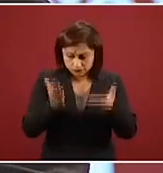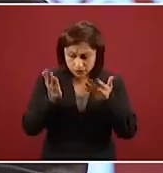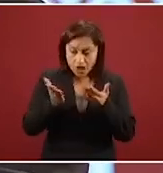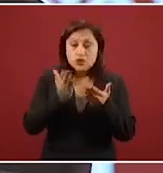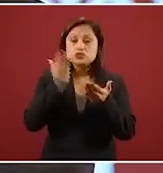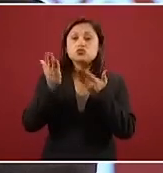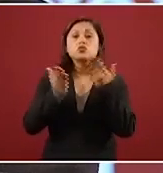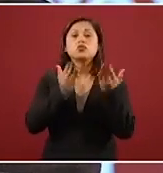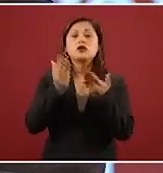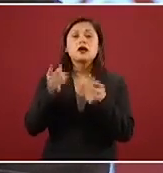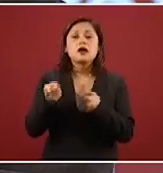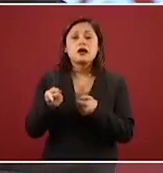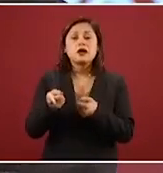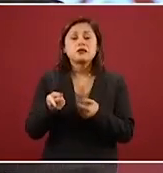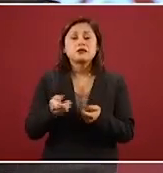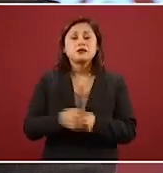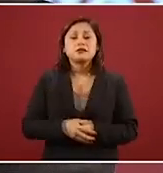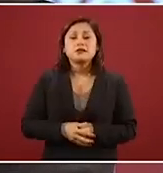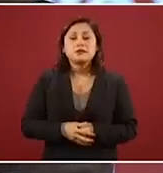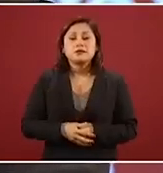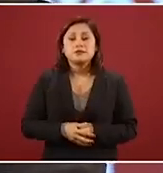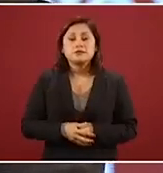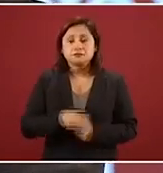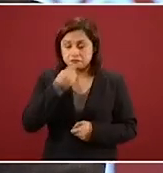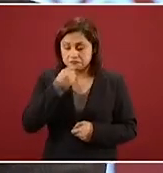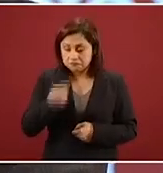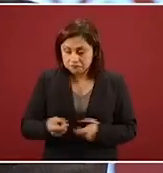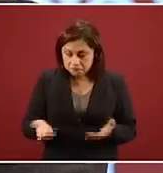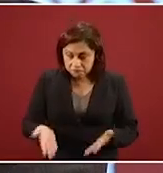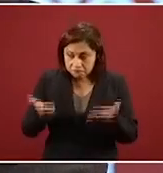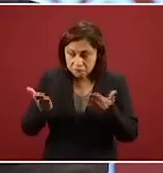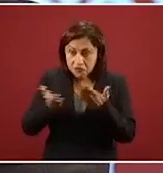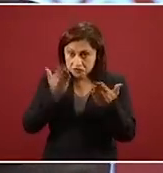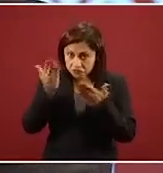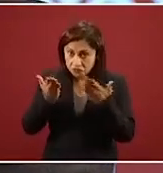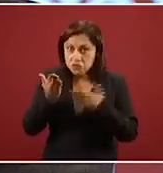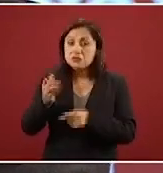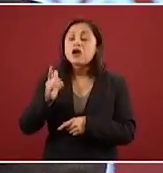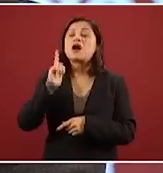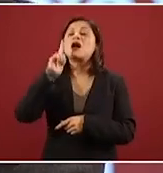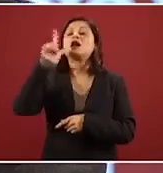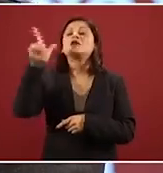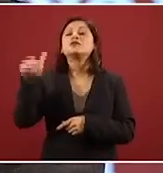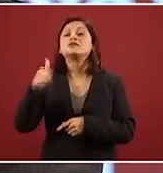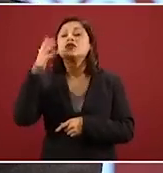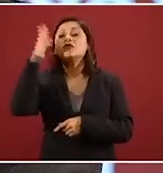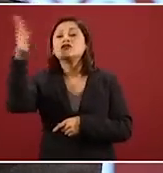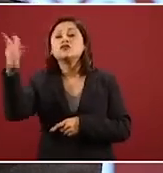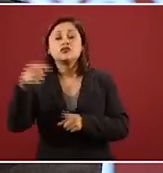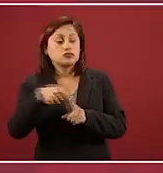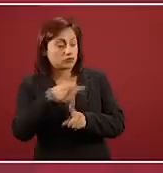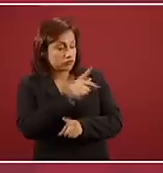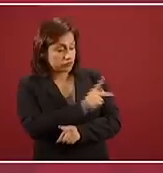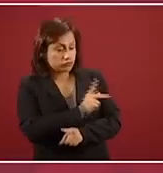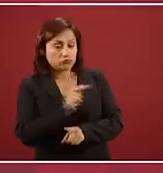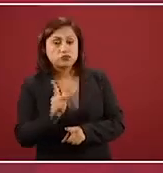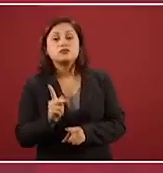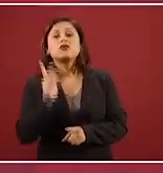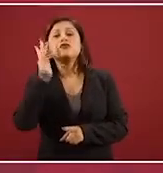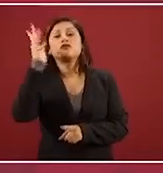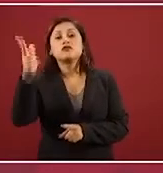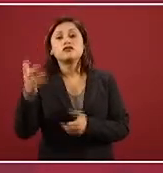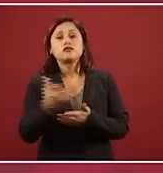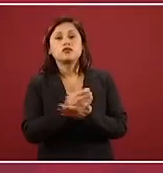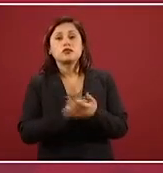cuando seas grande seas como don fulano, un reverendo ladrón.